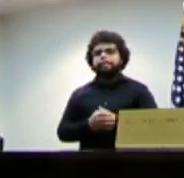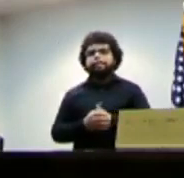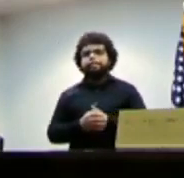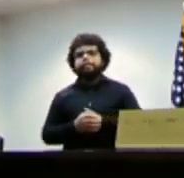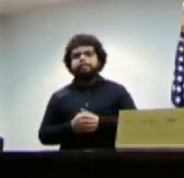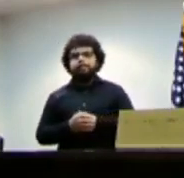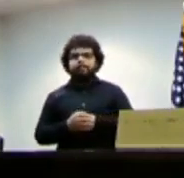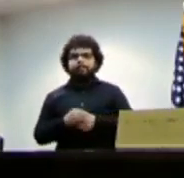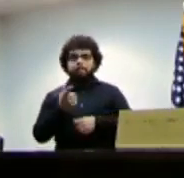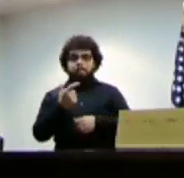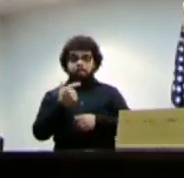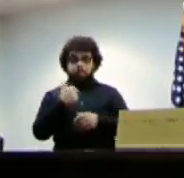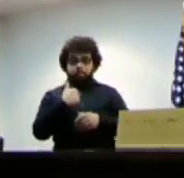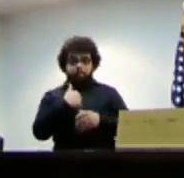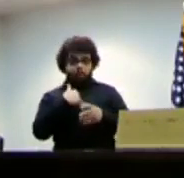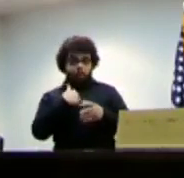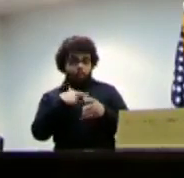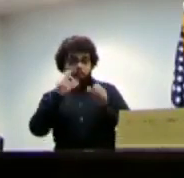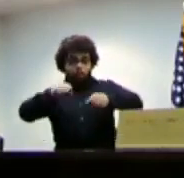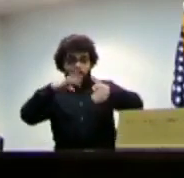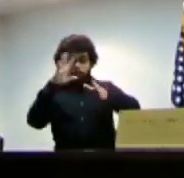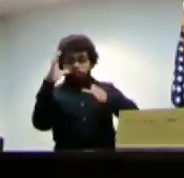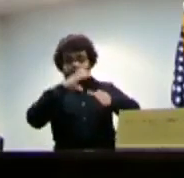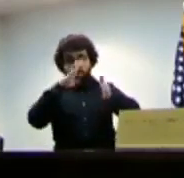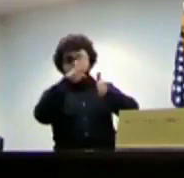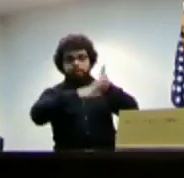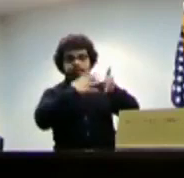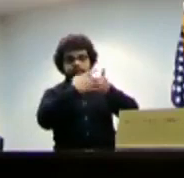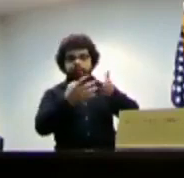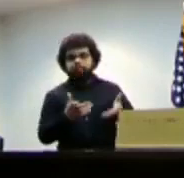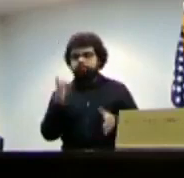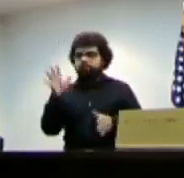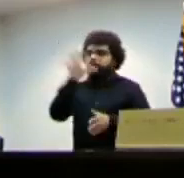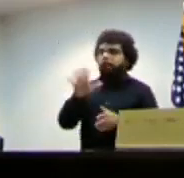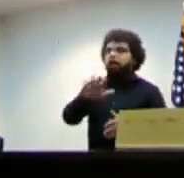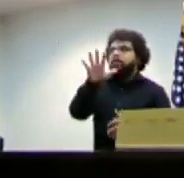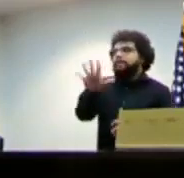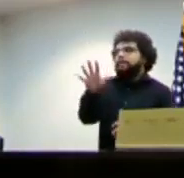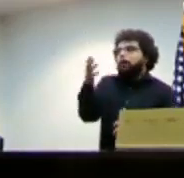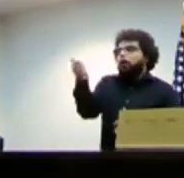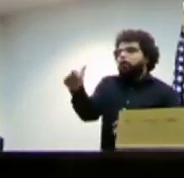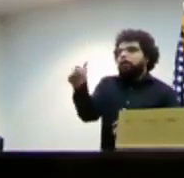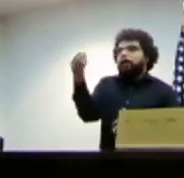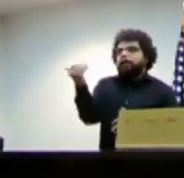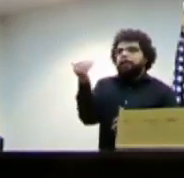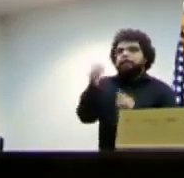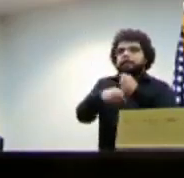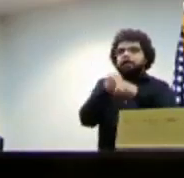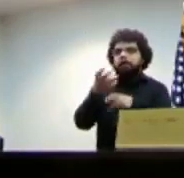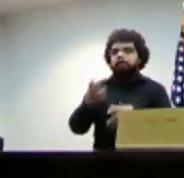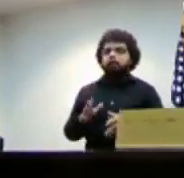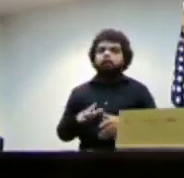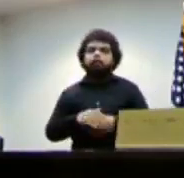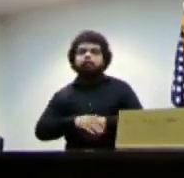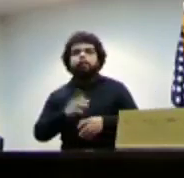Podría buscar una gráfica que la... Más primera, o menos, dígame, hace 5 años, 10... Quizás 10 a 15 años, pues